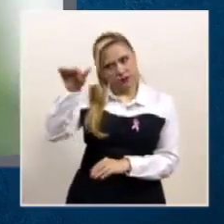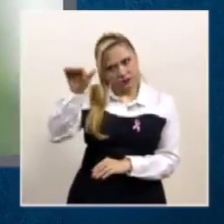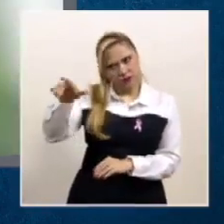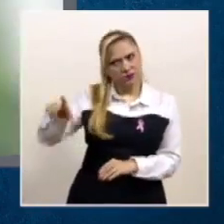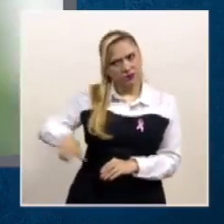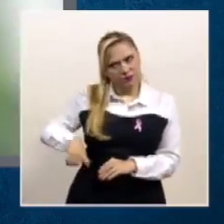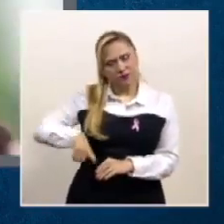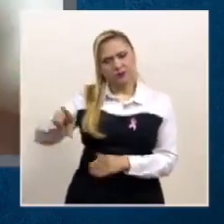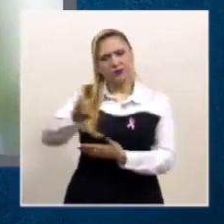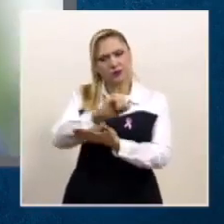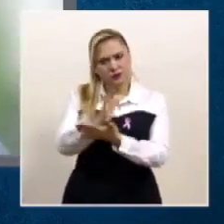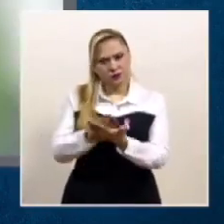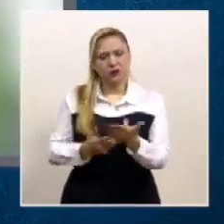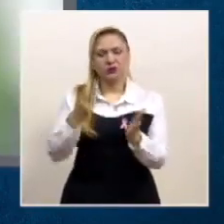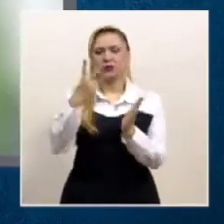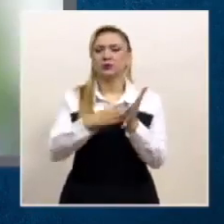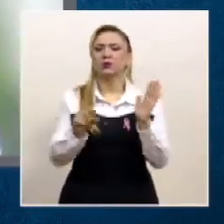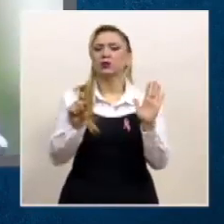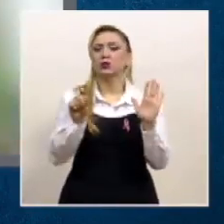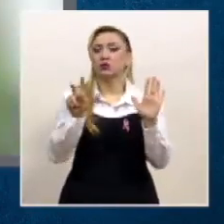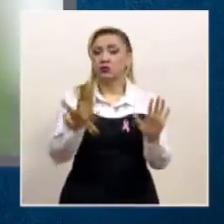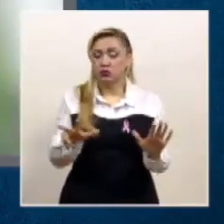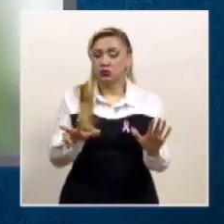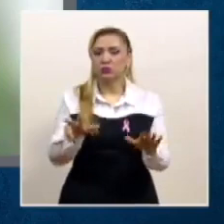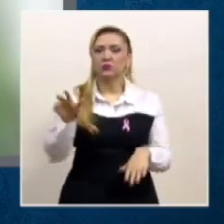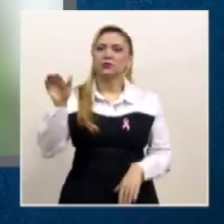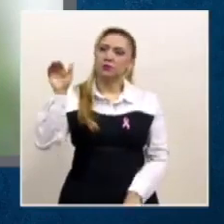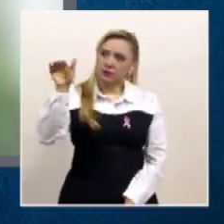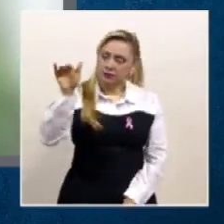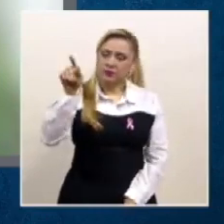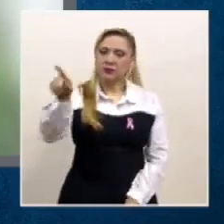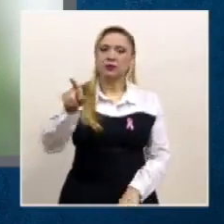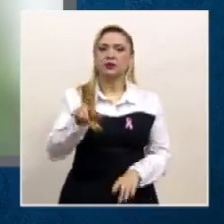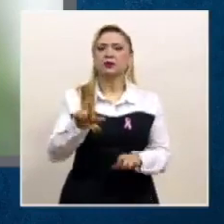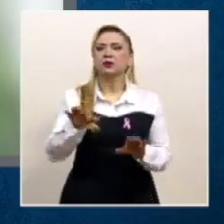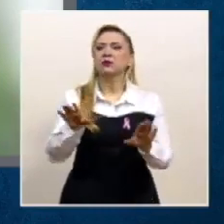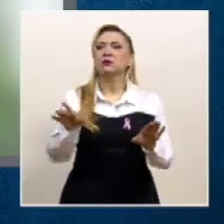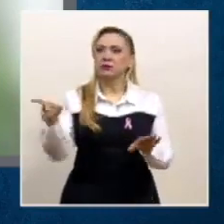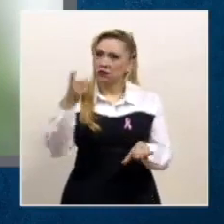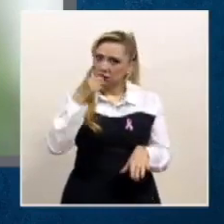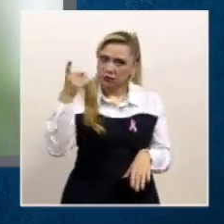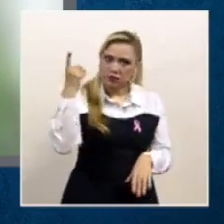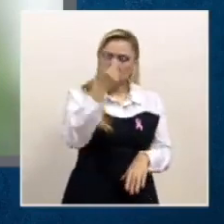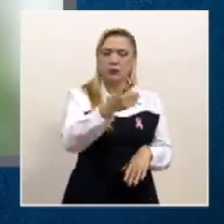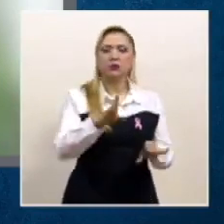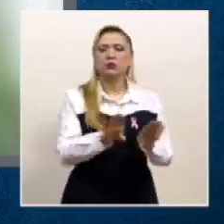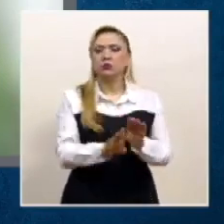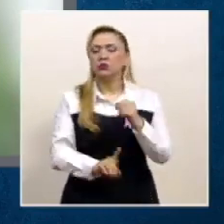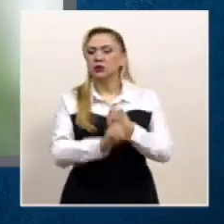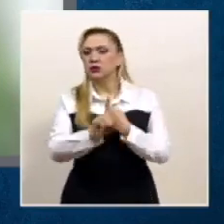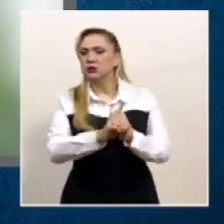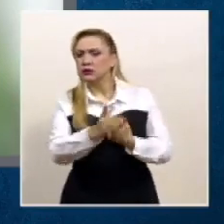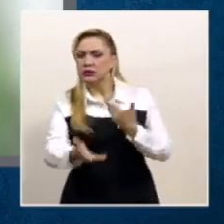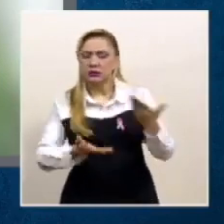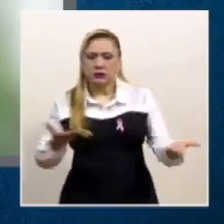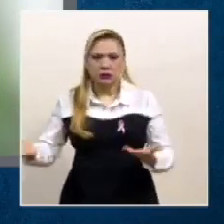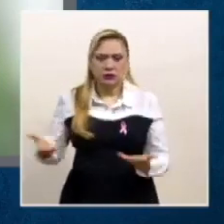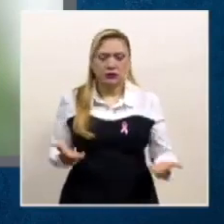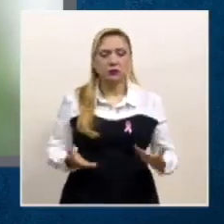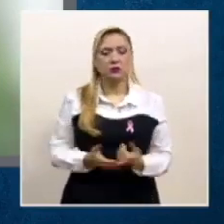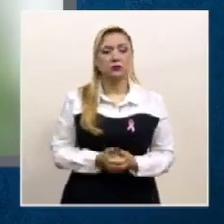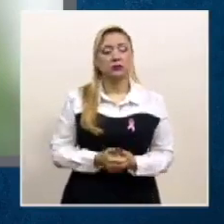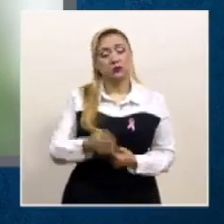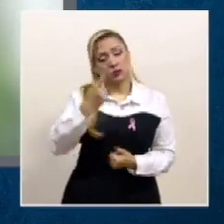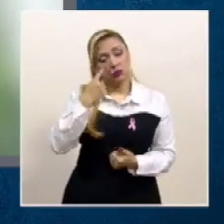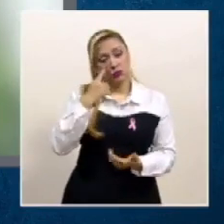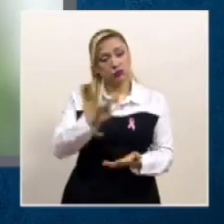sus informes de 2028 pues le digan al comité cómo van en estos desafíos. Y uno de los